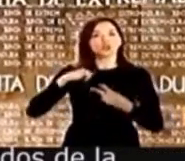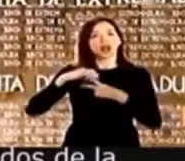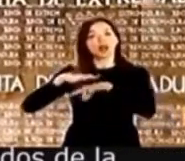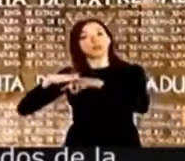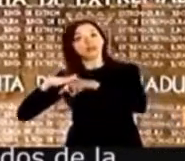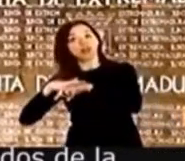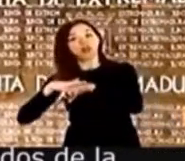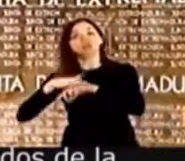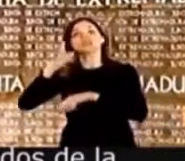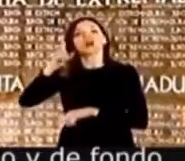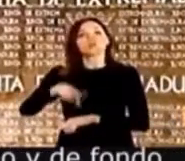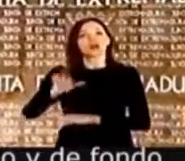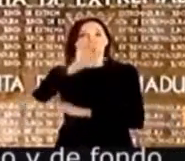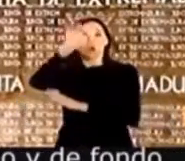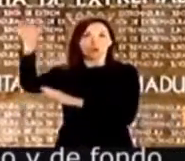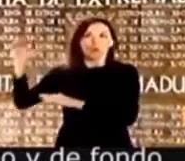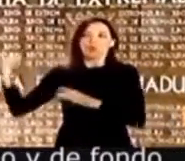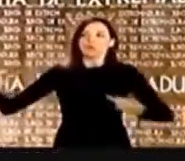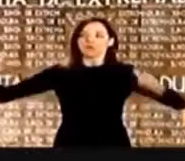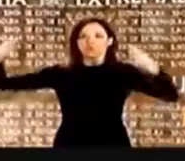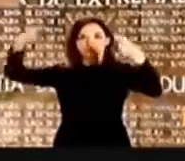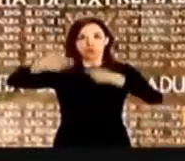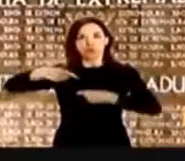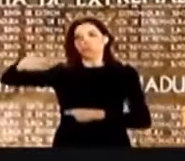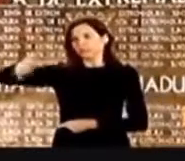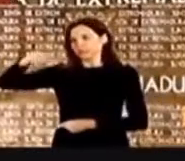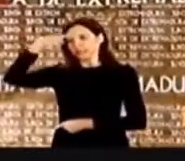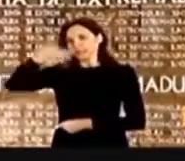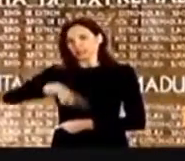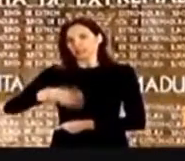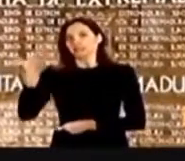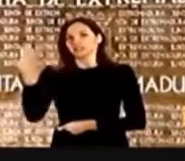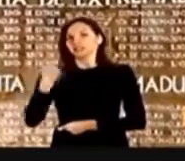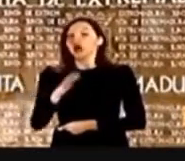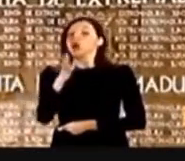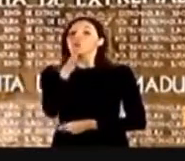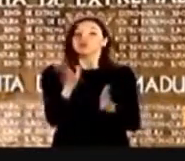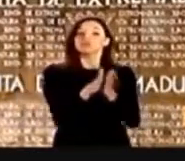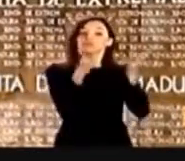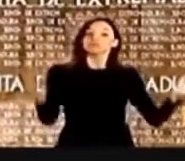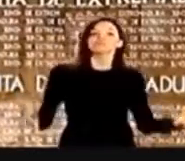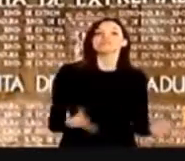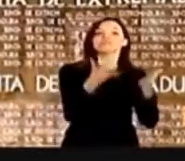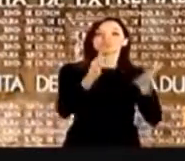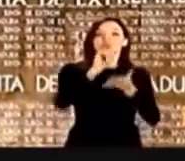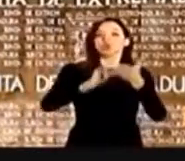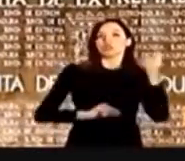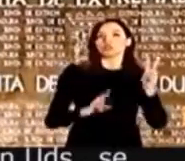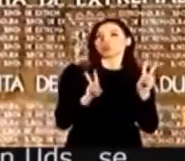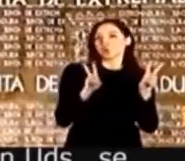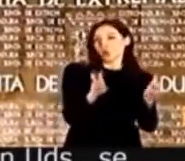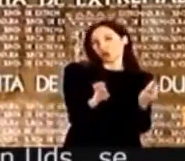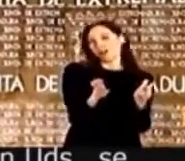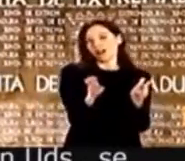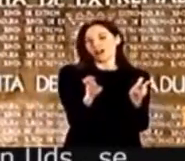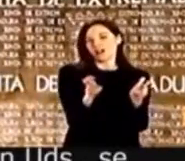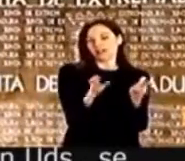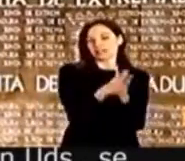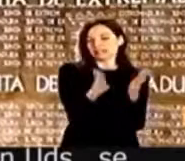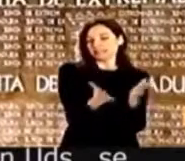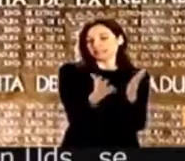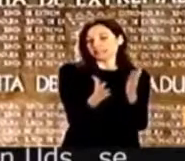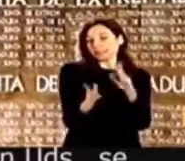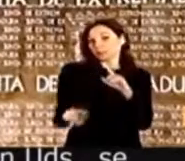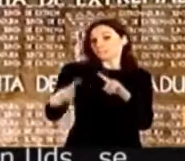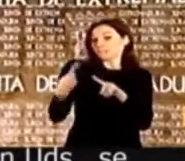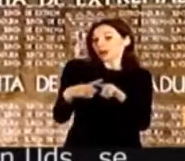Europeo. El programa de la contratación indefinida ya lo conocen ustedes. Se fomenta la contratación, la nueva contratación, pero también se